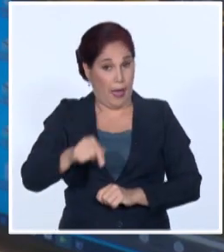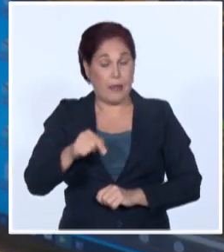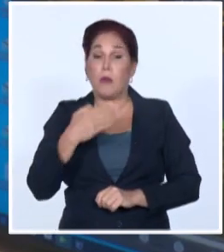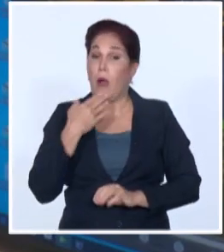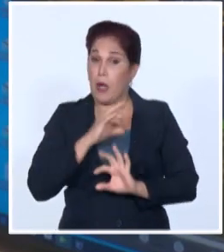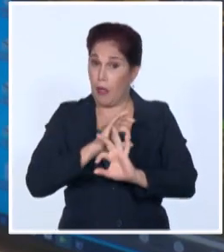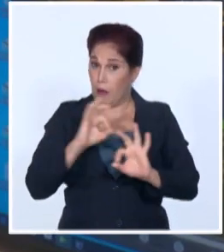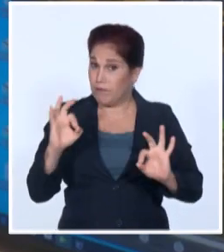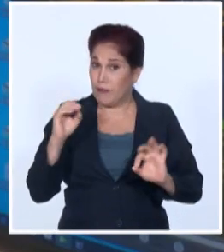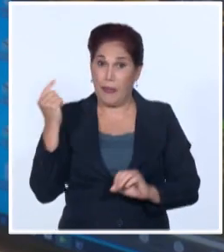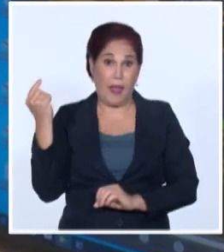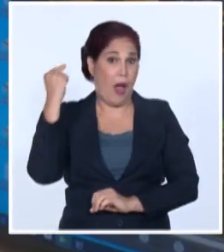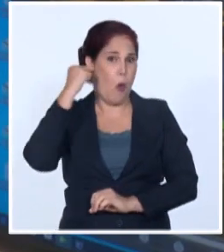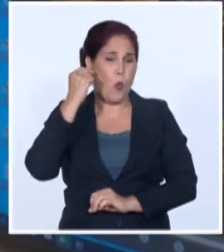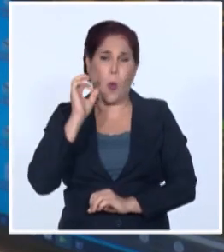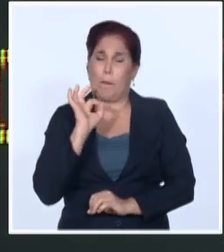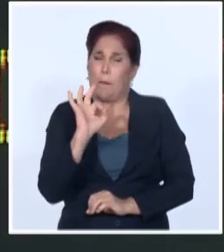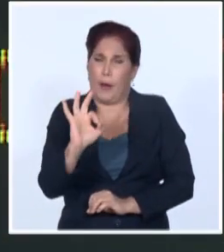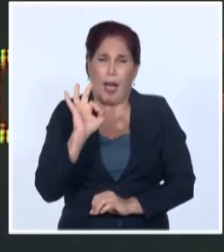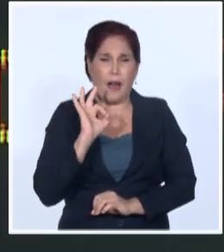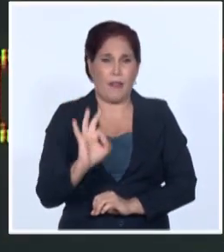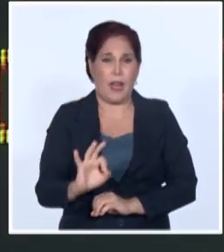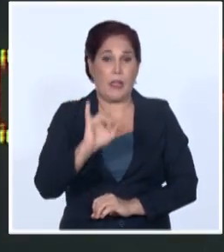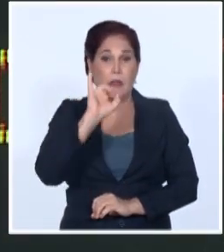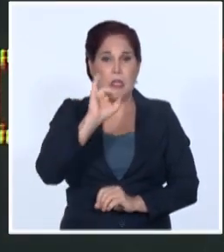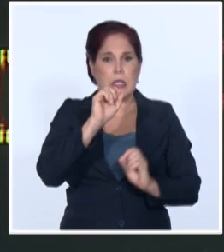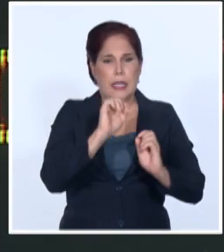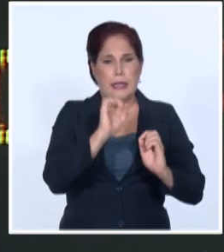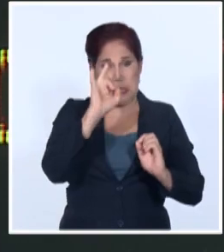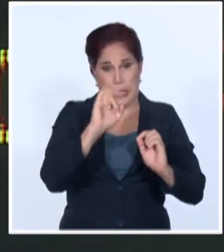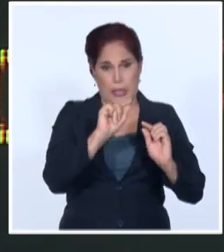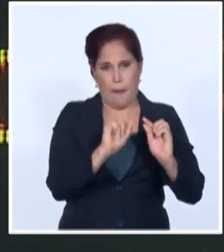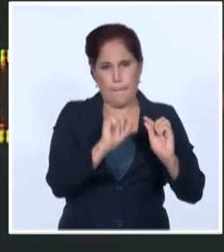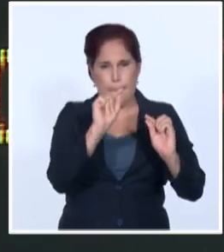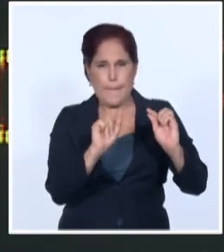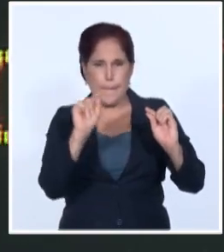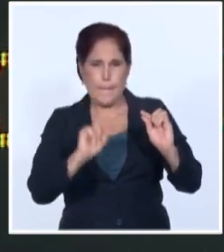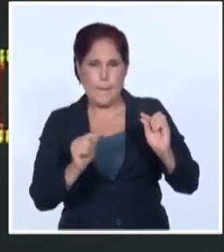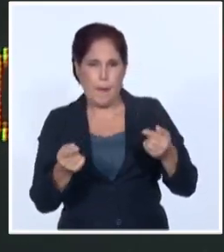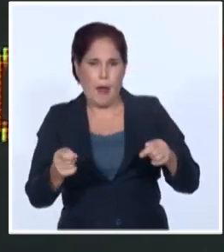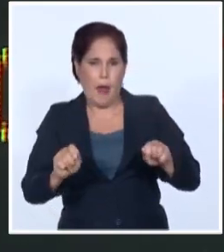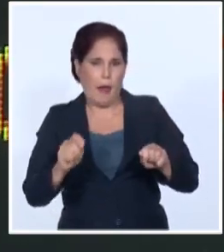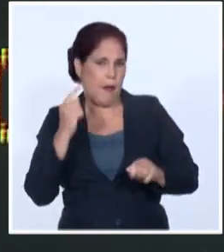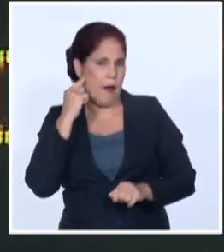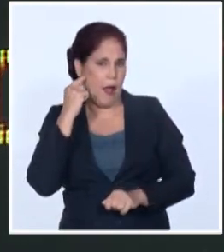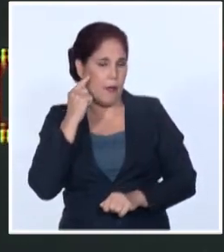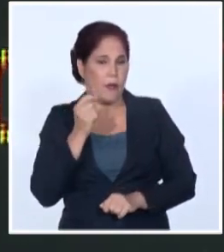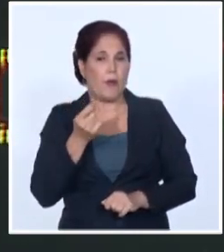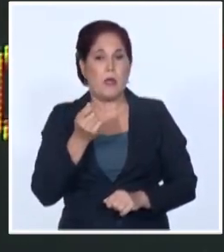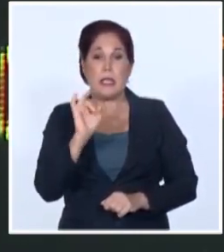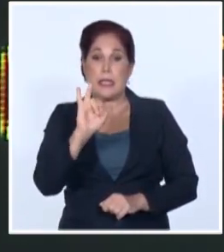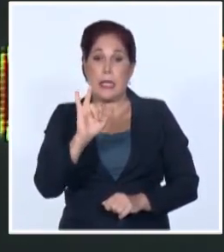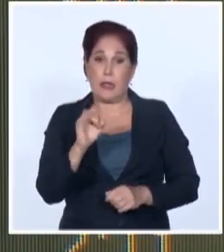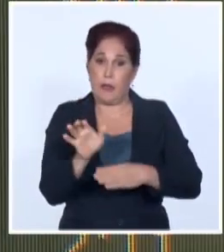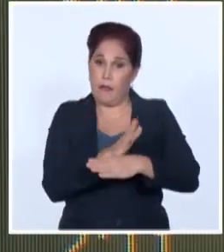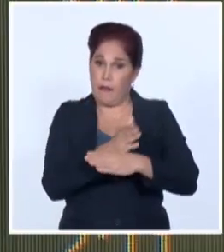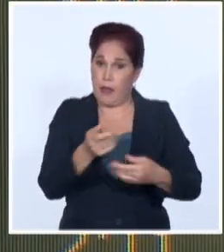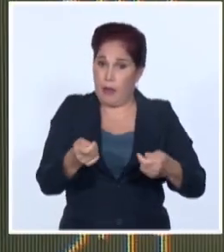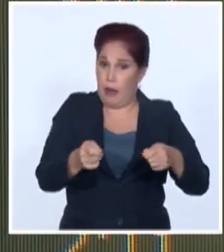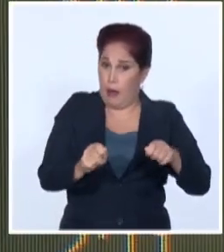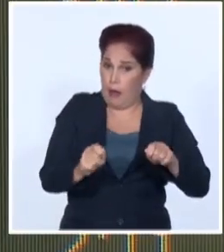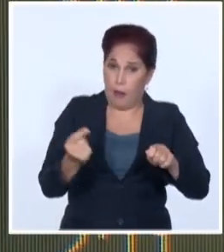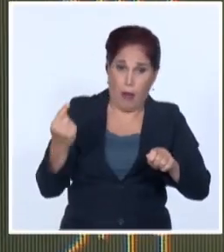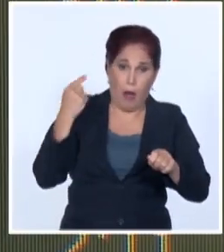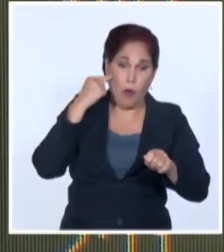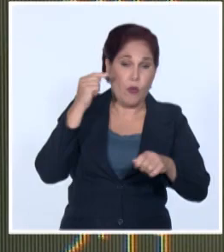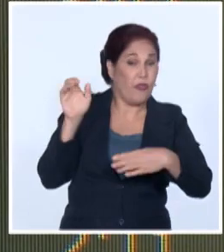audio, tiene 7 pistas para la transmisión, 7 canales diferentes de transmisión de audio. Forma